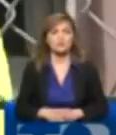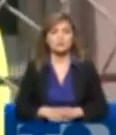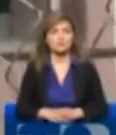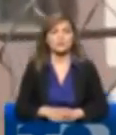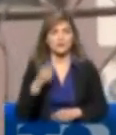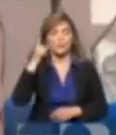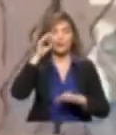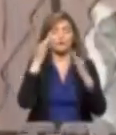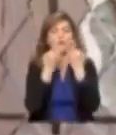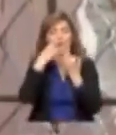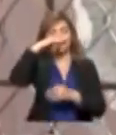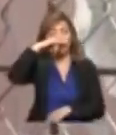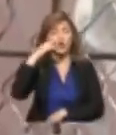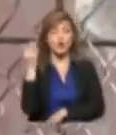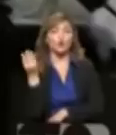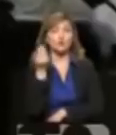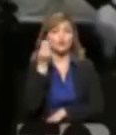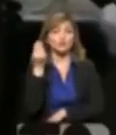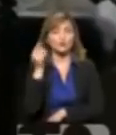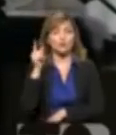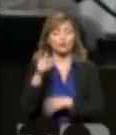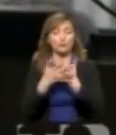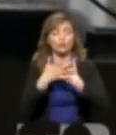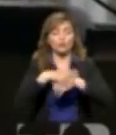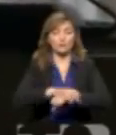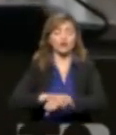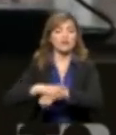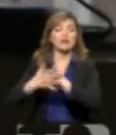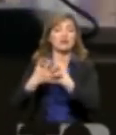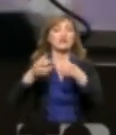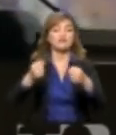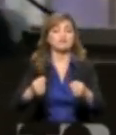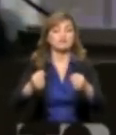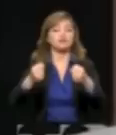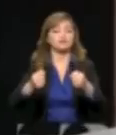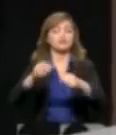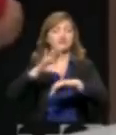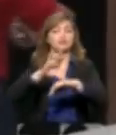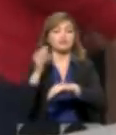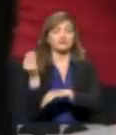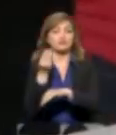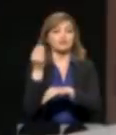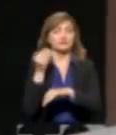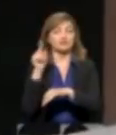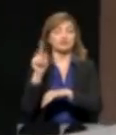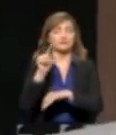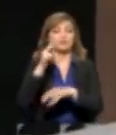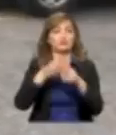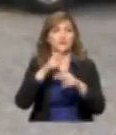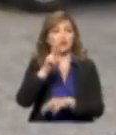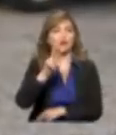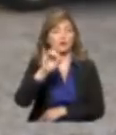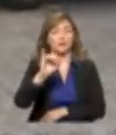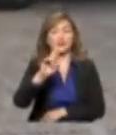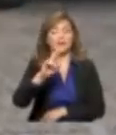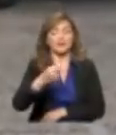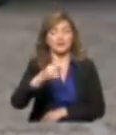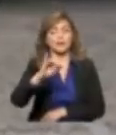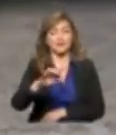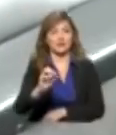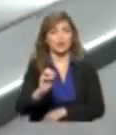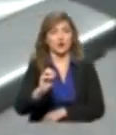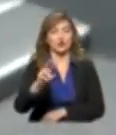los padres de los niños y los adolescentes que cumplen sentencia en el Centro de Adolescentes Infractores Virgilio Guerrero, ubicado en el norte de